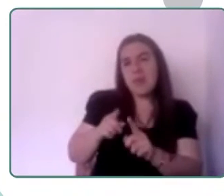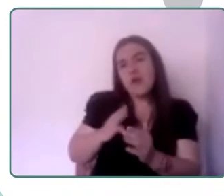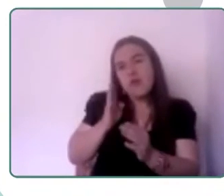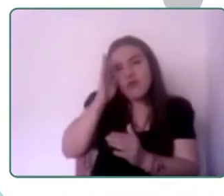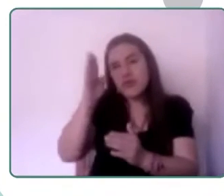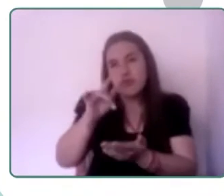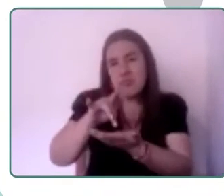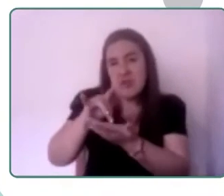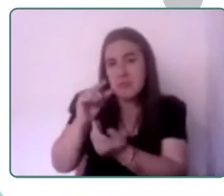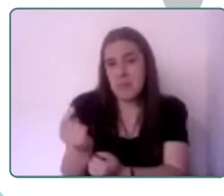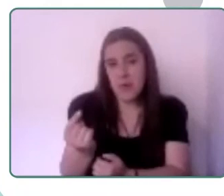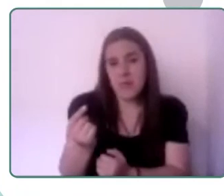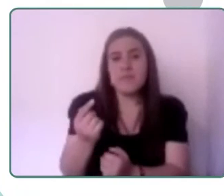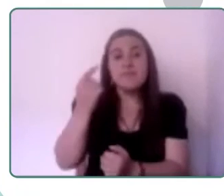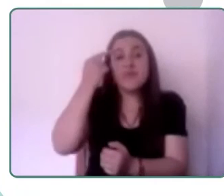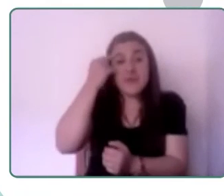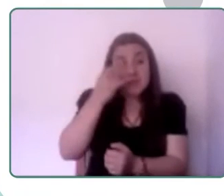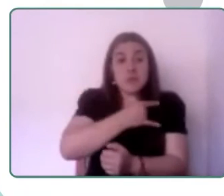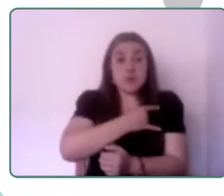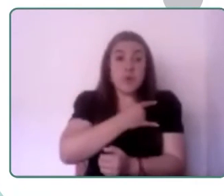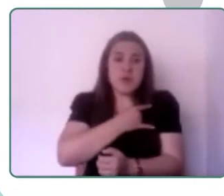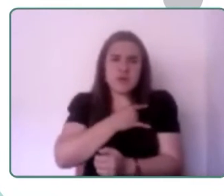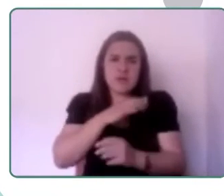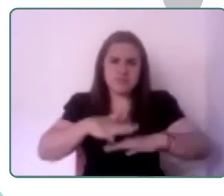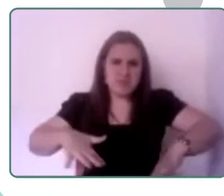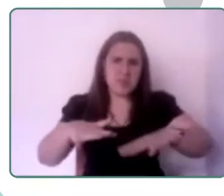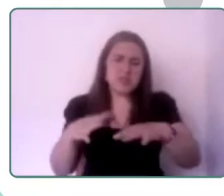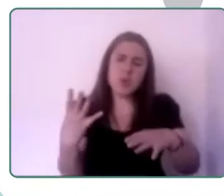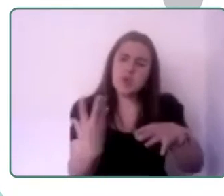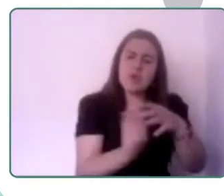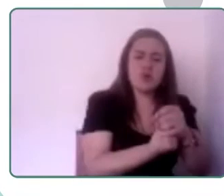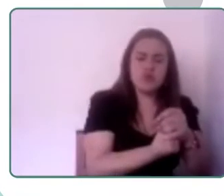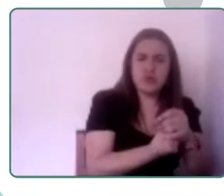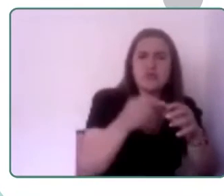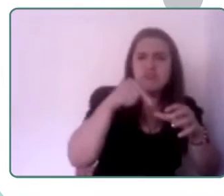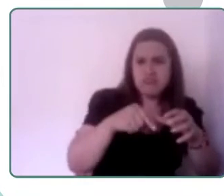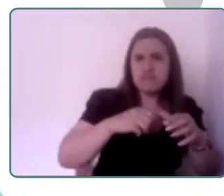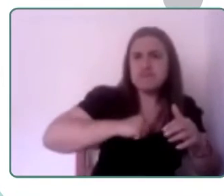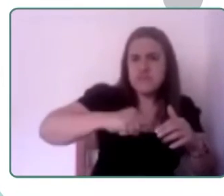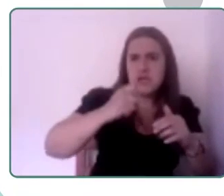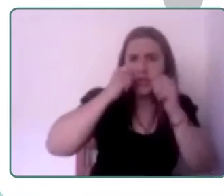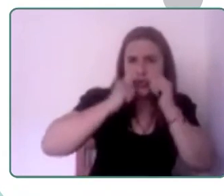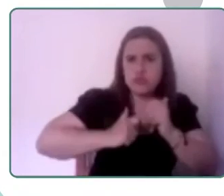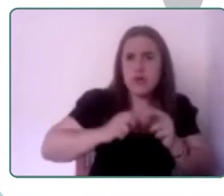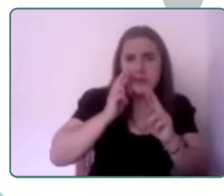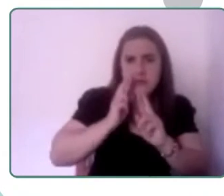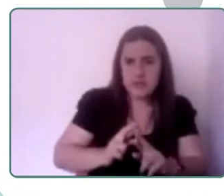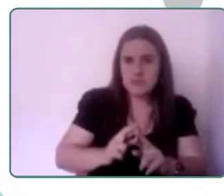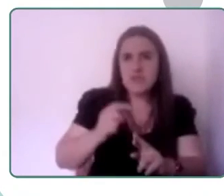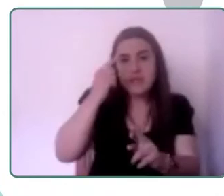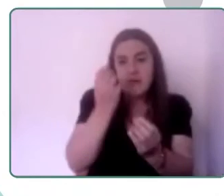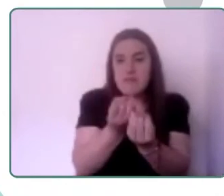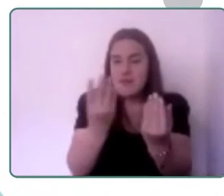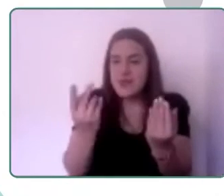universidad se ha convertido en un espacio de inclusión y de respeto a los derechos humanos que atiende la diversidad de estudiantes, de colaboradores